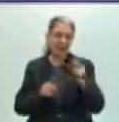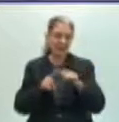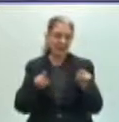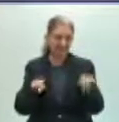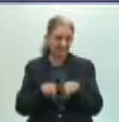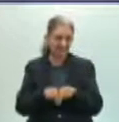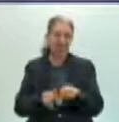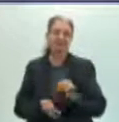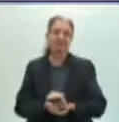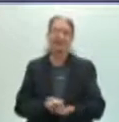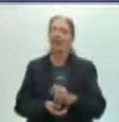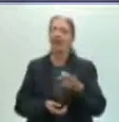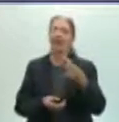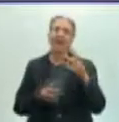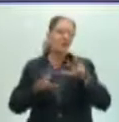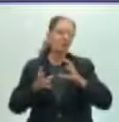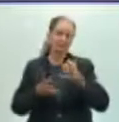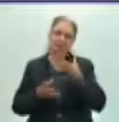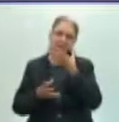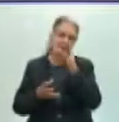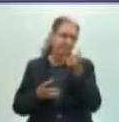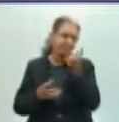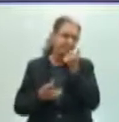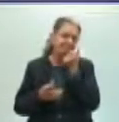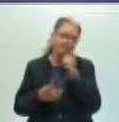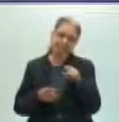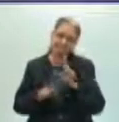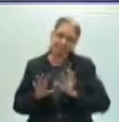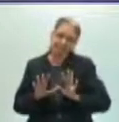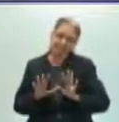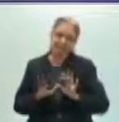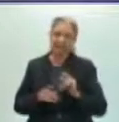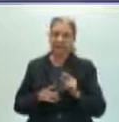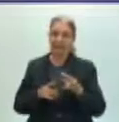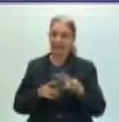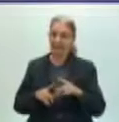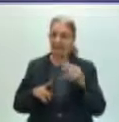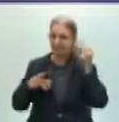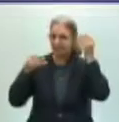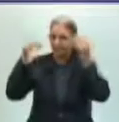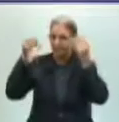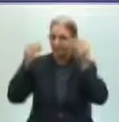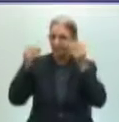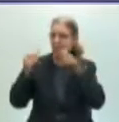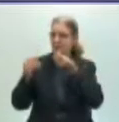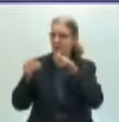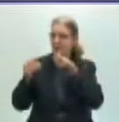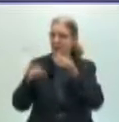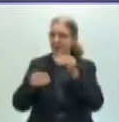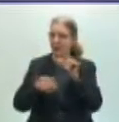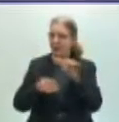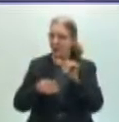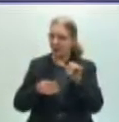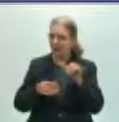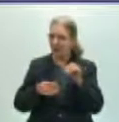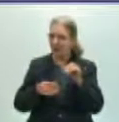escoge la vía de solución. Pero usted mentalmente podía determinar cuánto era el